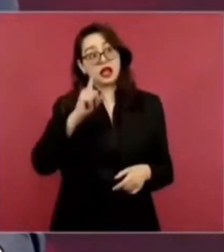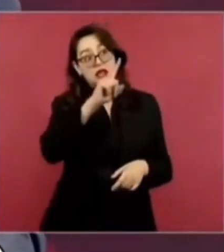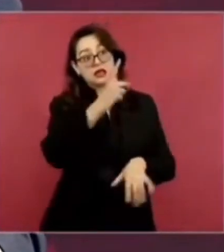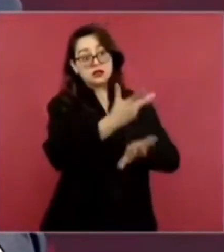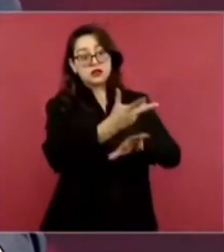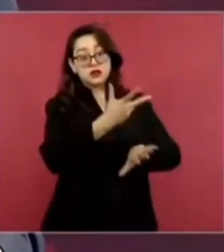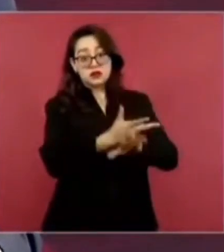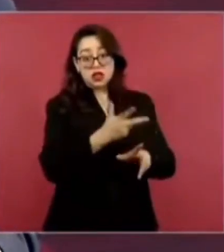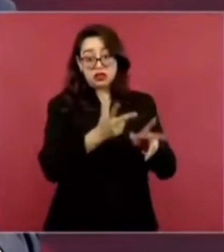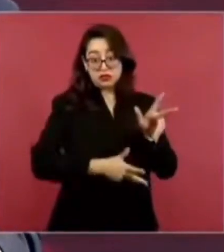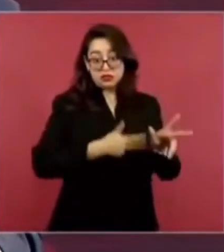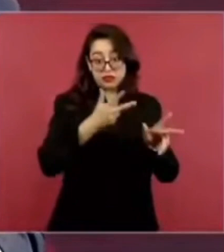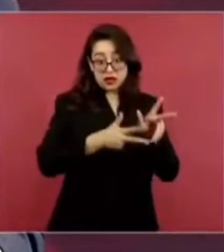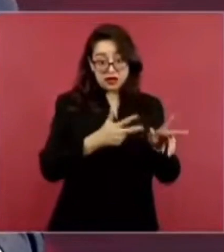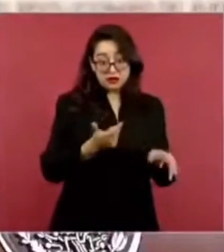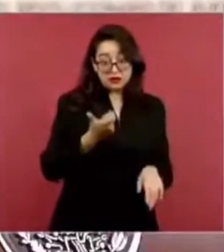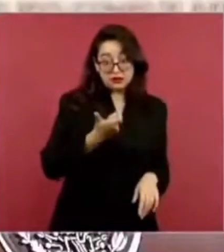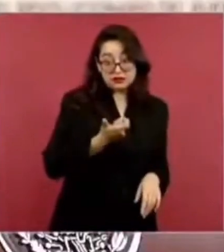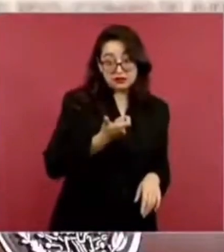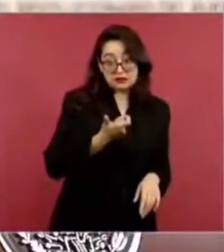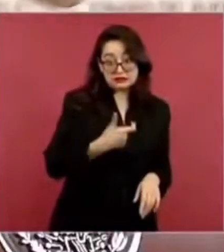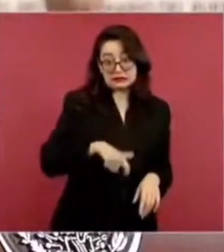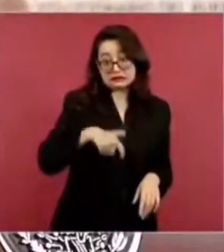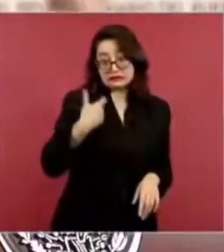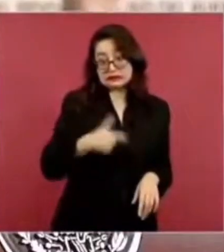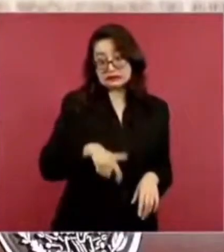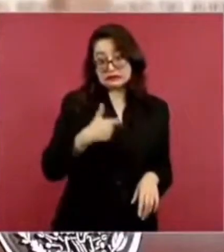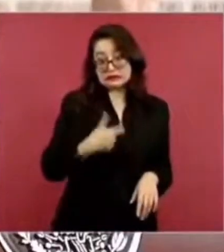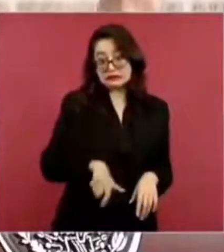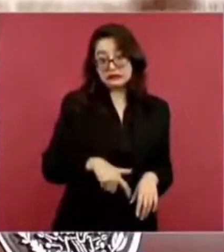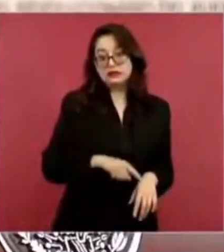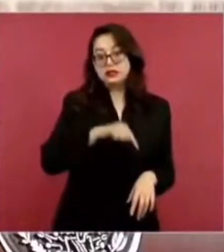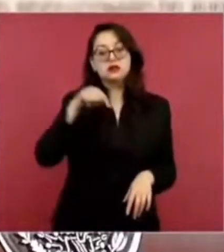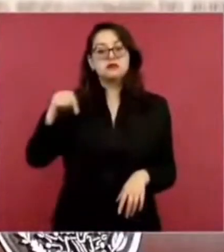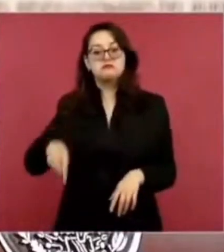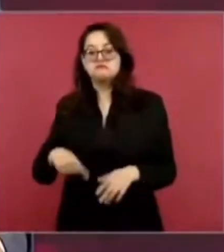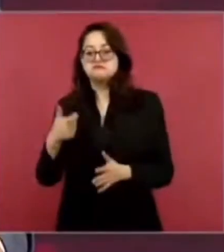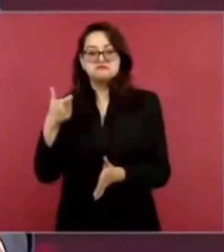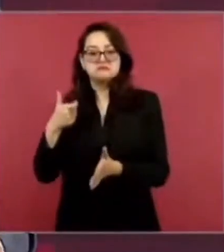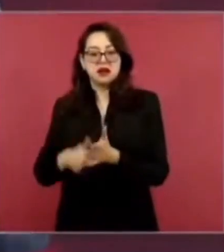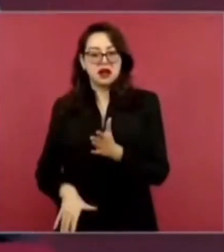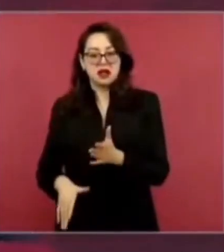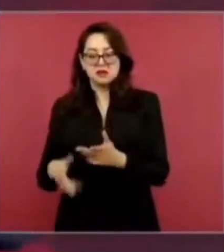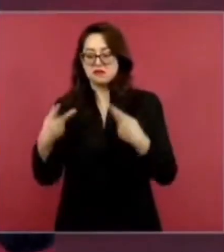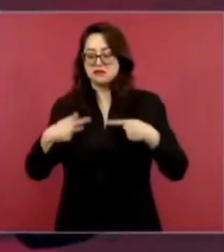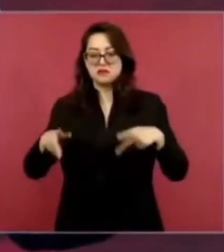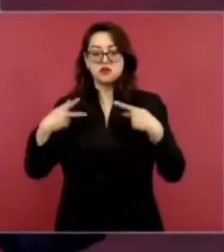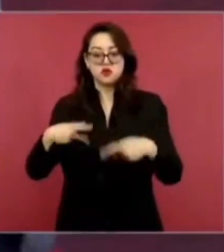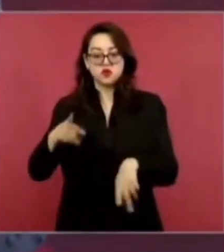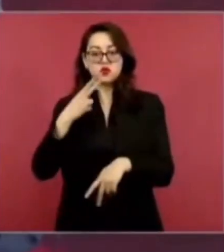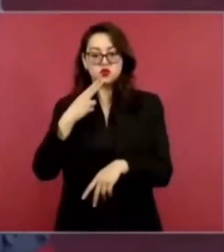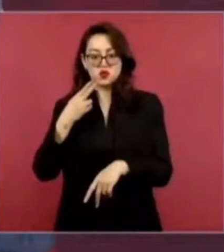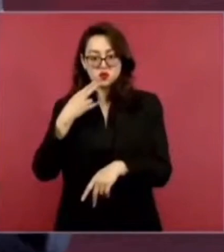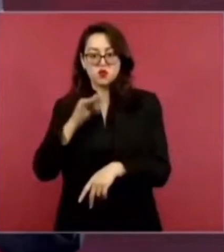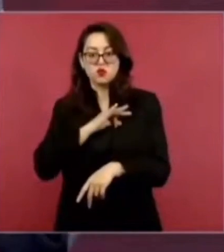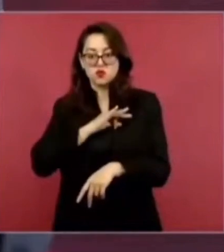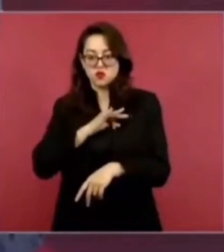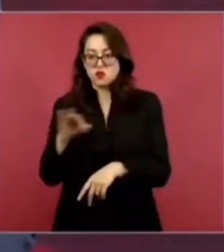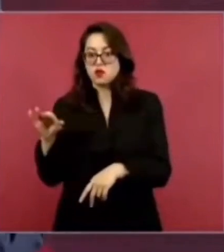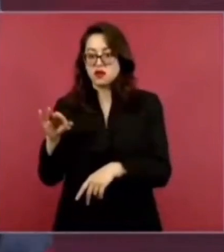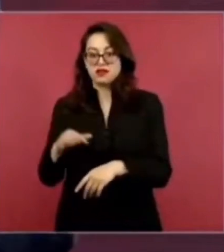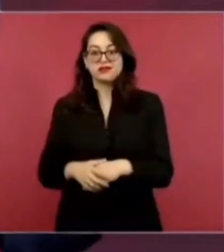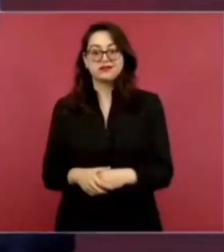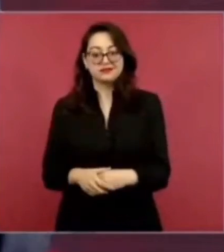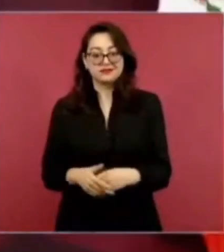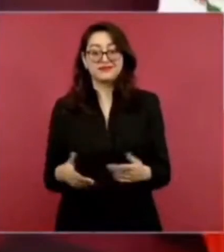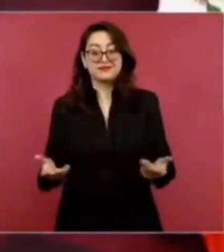con lo que ya están cobrando no hay comparación y perdón los técnicos mexicanos